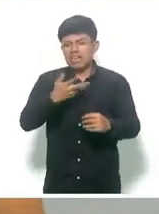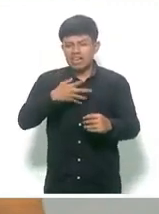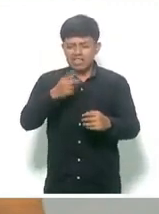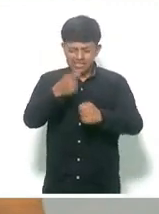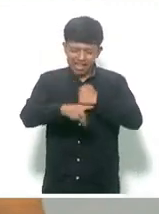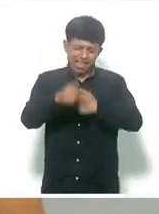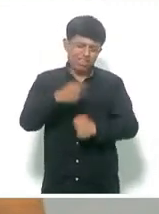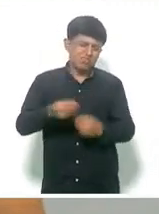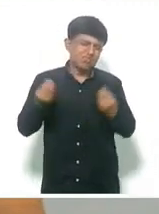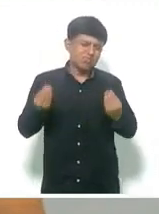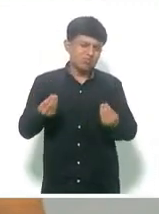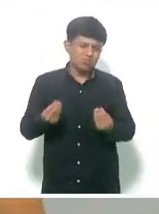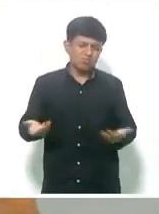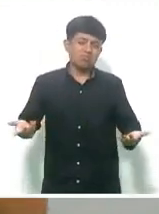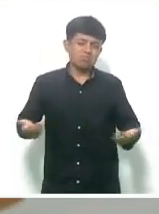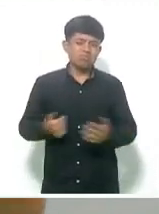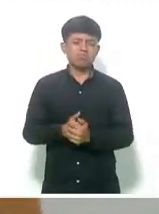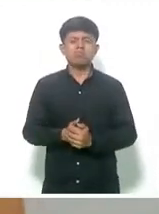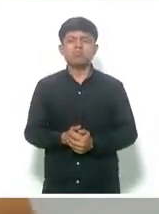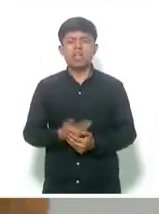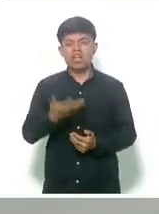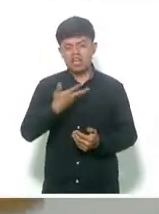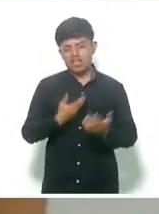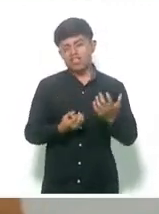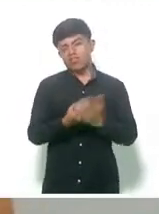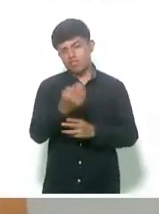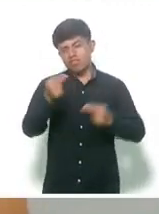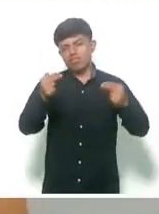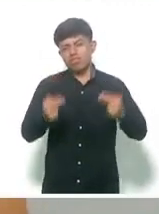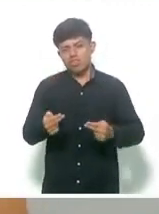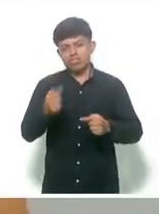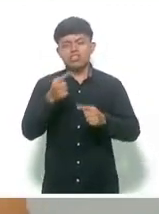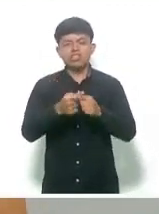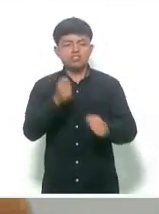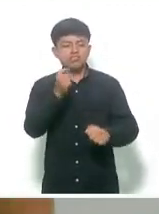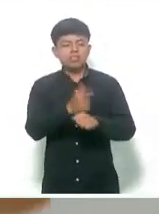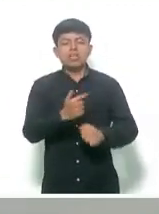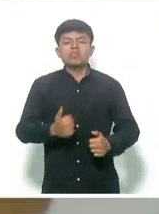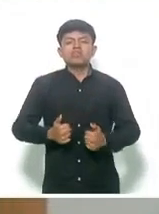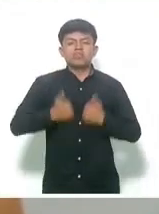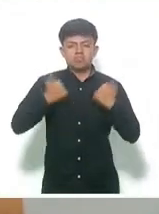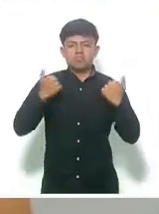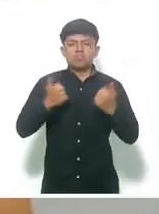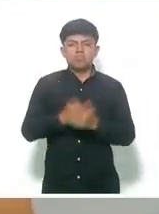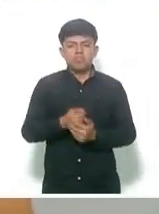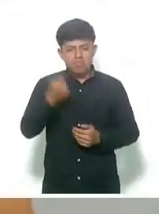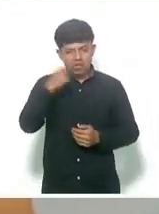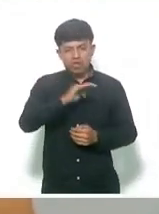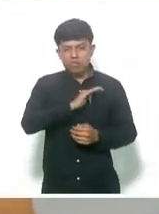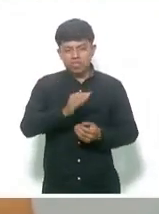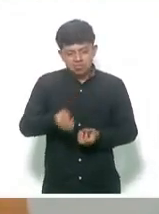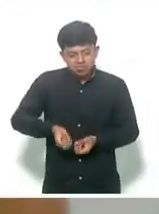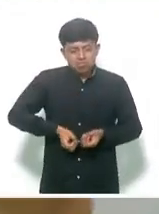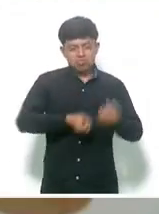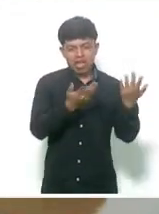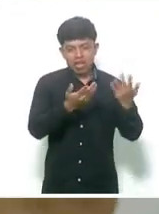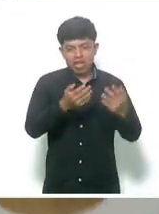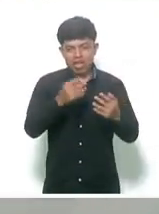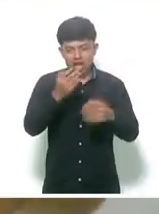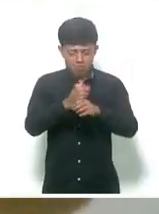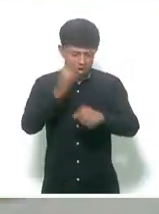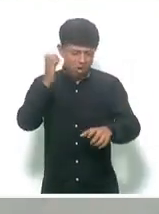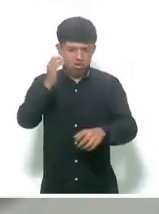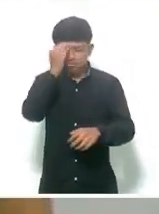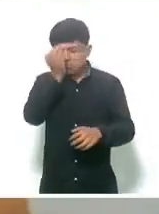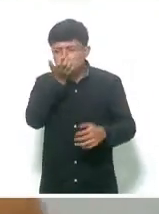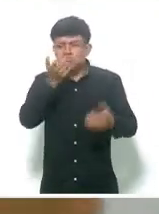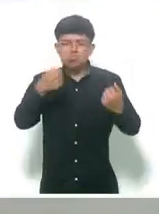porque se integraron pues negocios negocios que quiere controlar la delincuencia como los que son los tráficos eh la cuestión de los el uso de